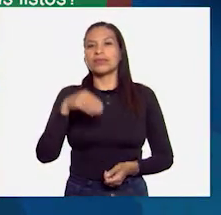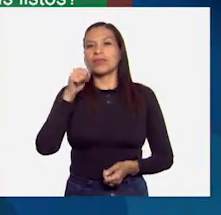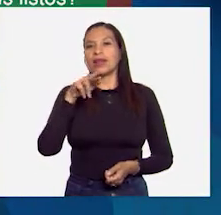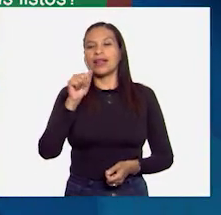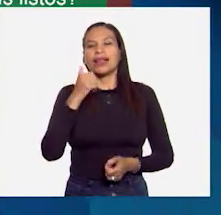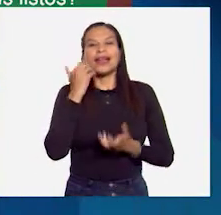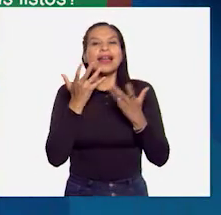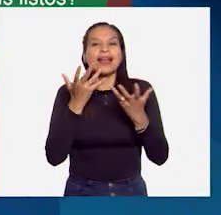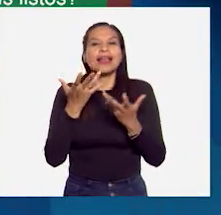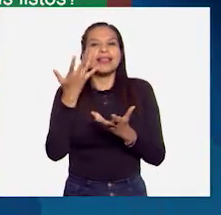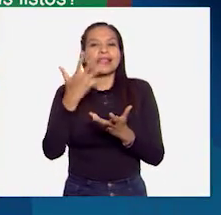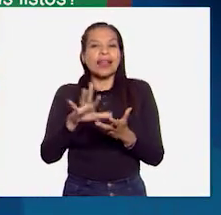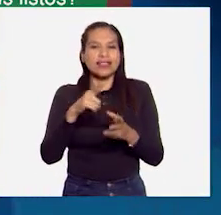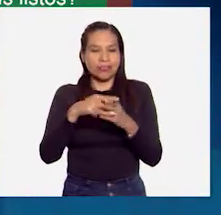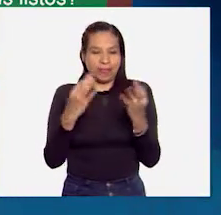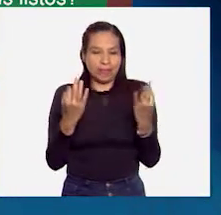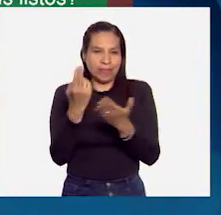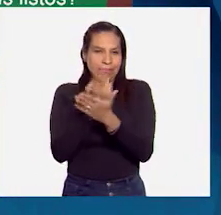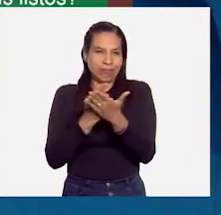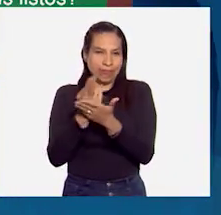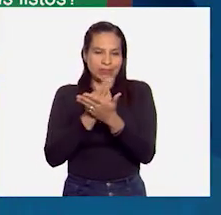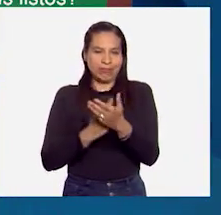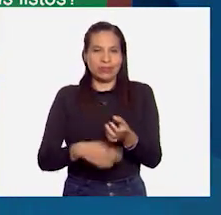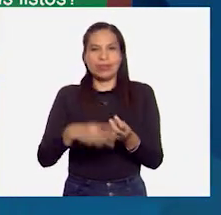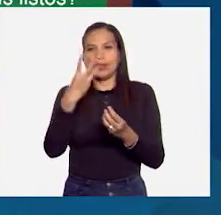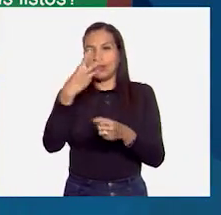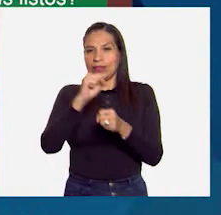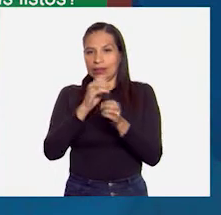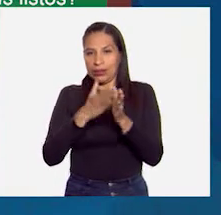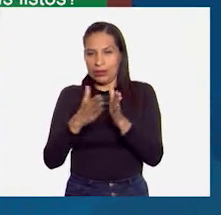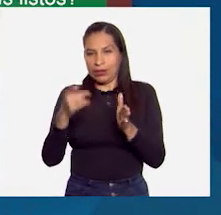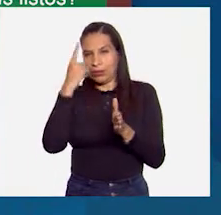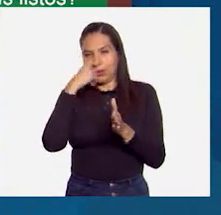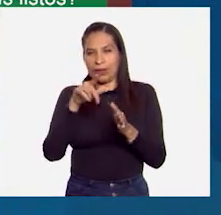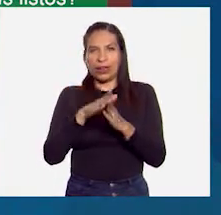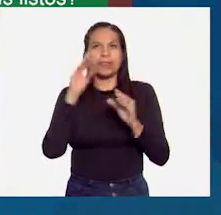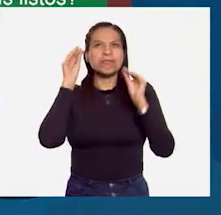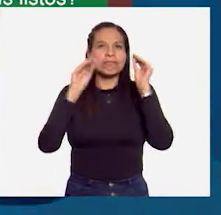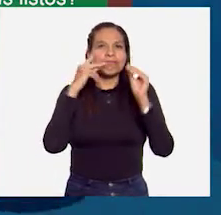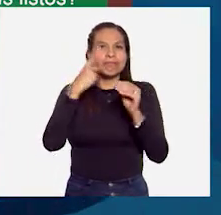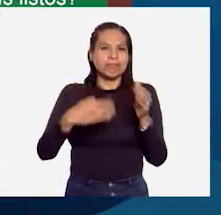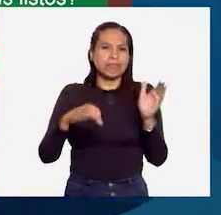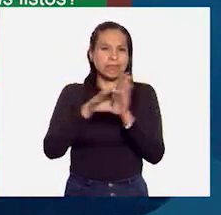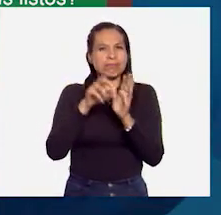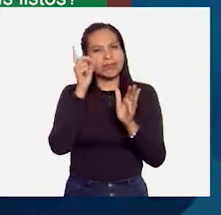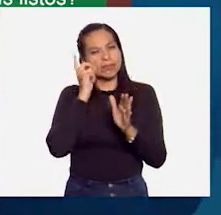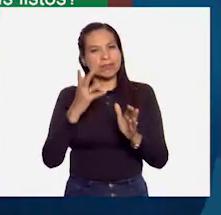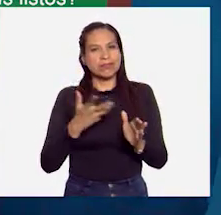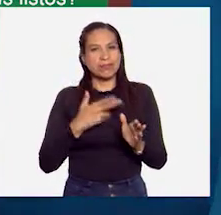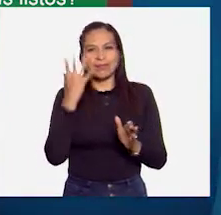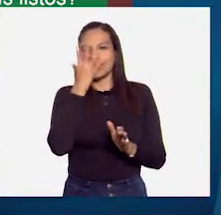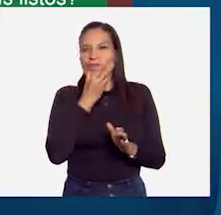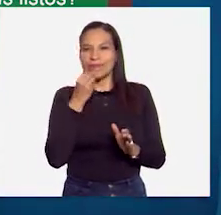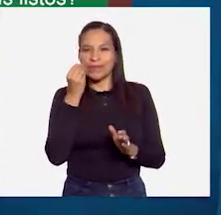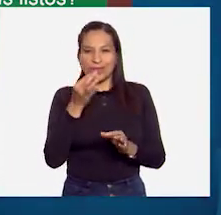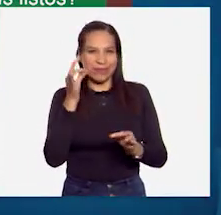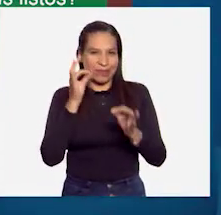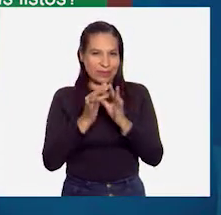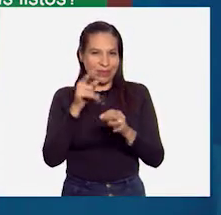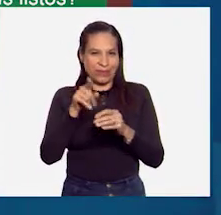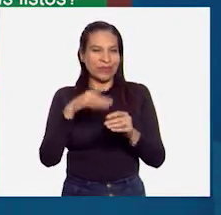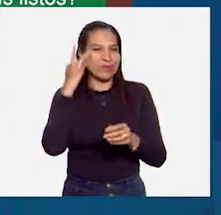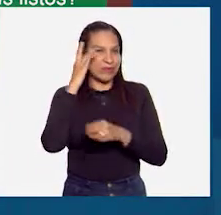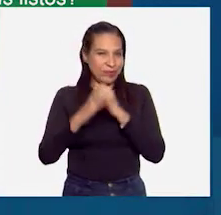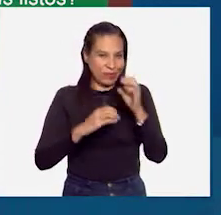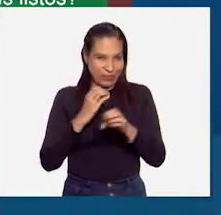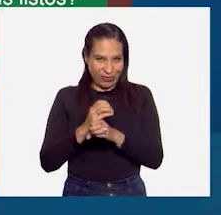Mariana desea hacer 10 mandalas en 3 semanas para adornar su habitación y tenerla bonita y lista en su